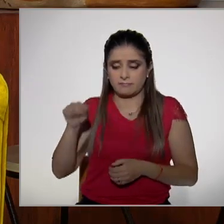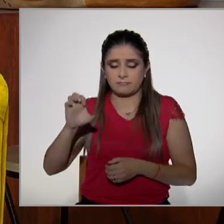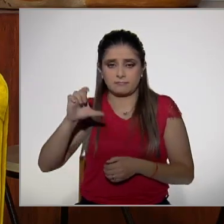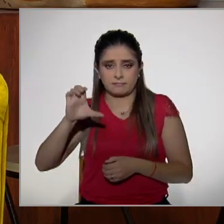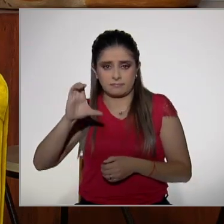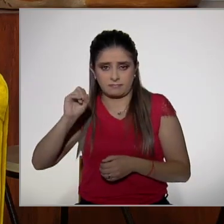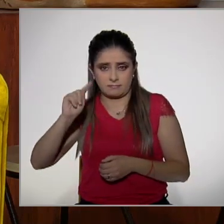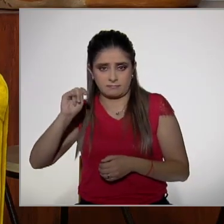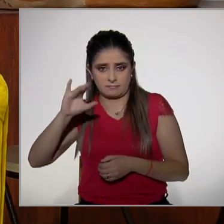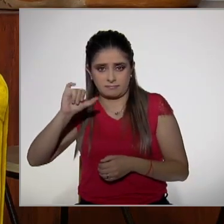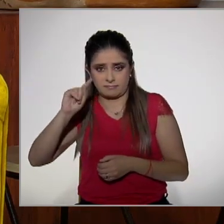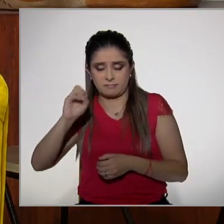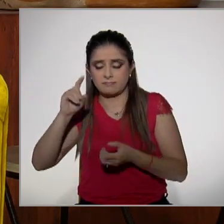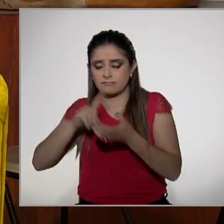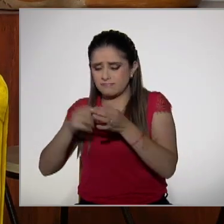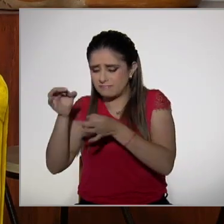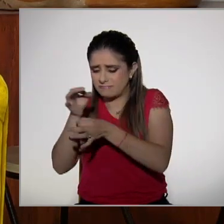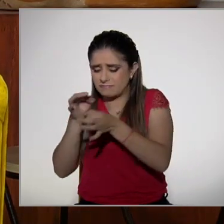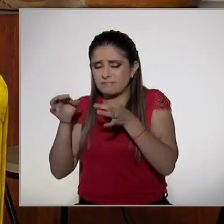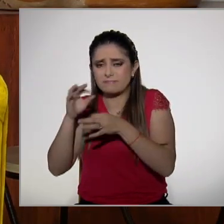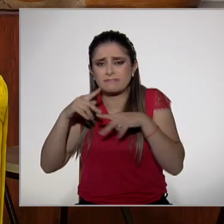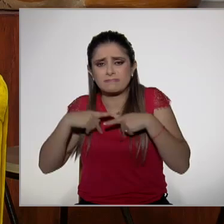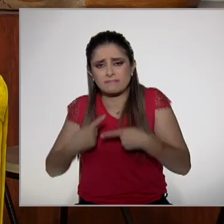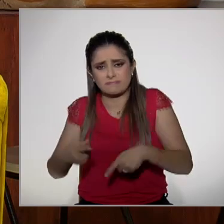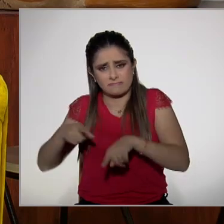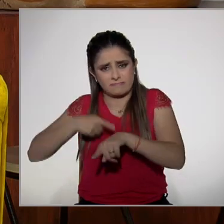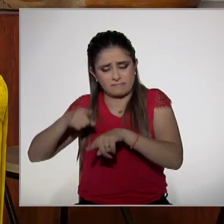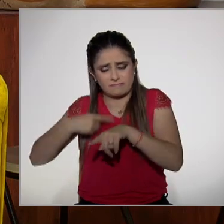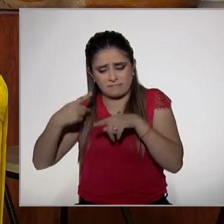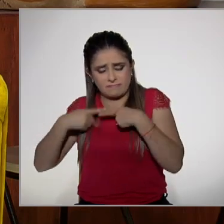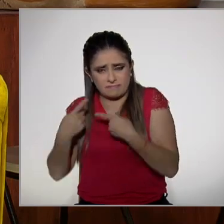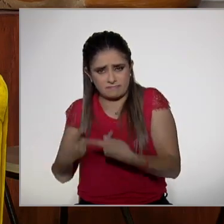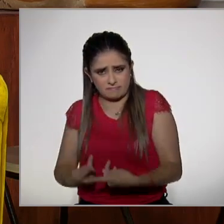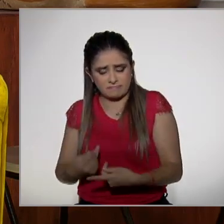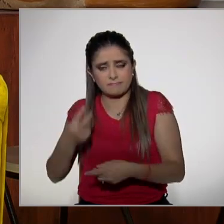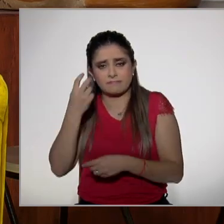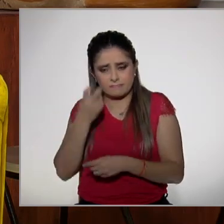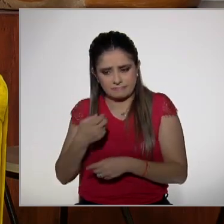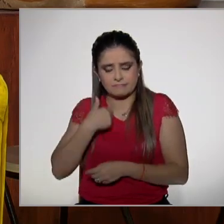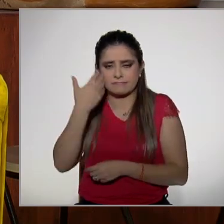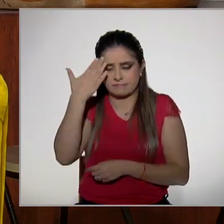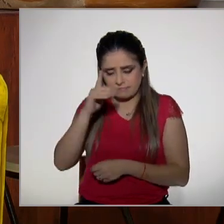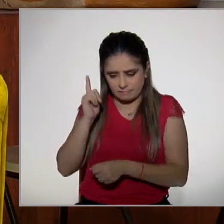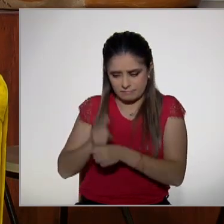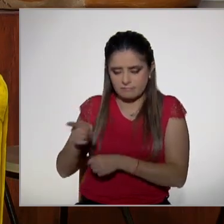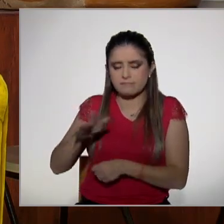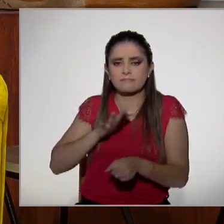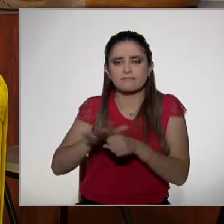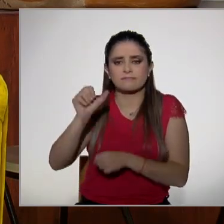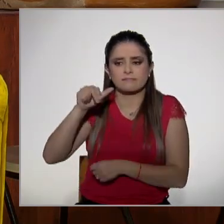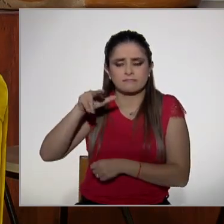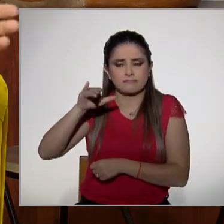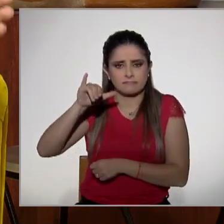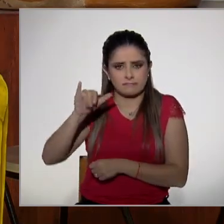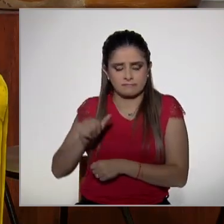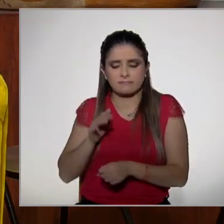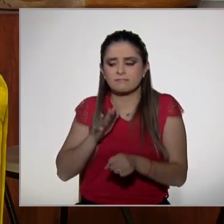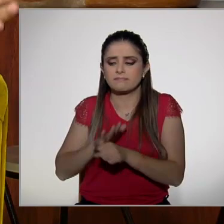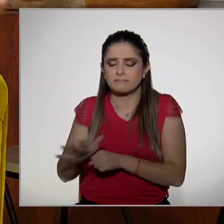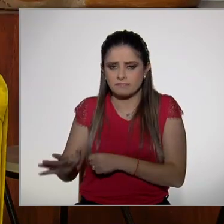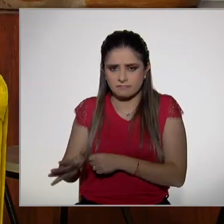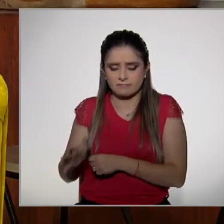pequeños y pálidos entonces es muy importante que yo sepa cómo es esta anemia ponerle nombre y apellido a la anemia anemia